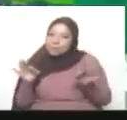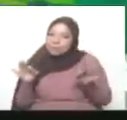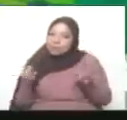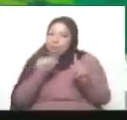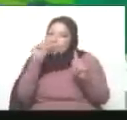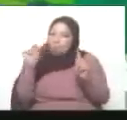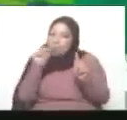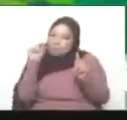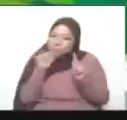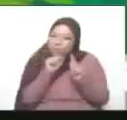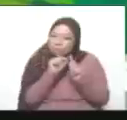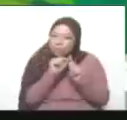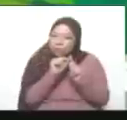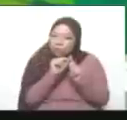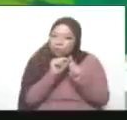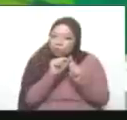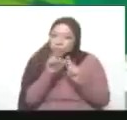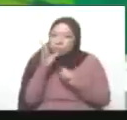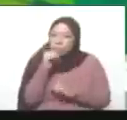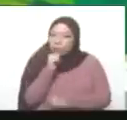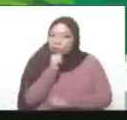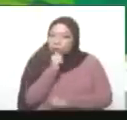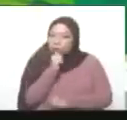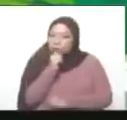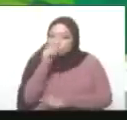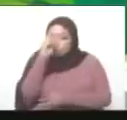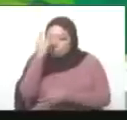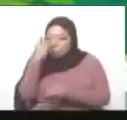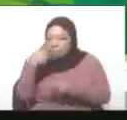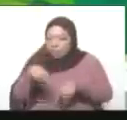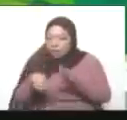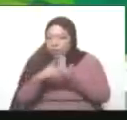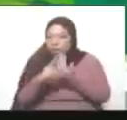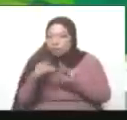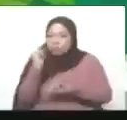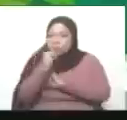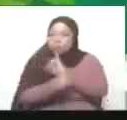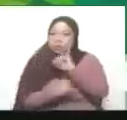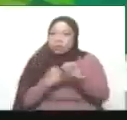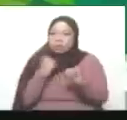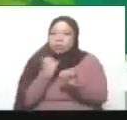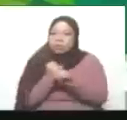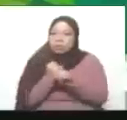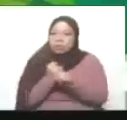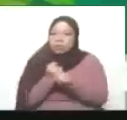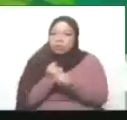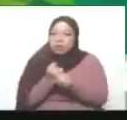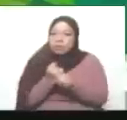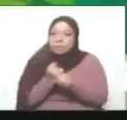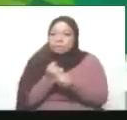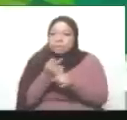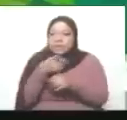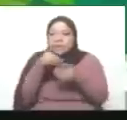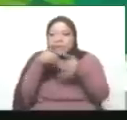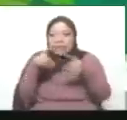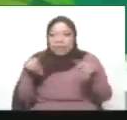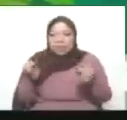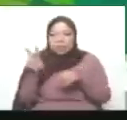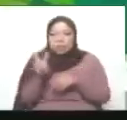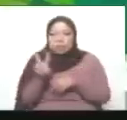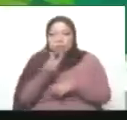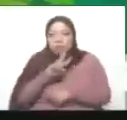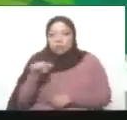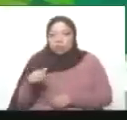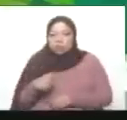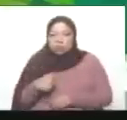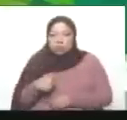no hay acuerdo internacional como establece el derecho internacional donde hayamos delimitado entre Guyana y